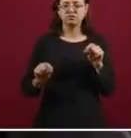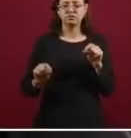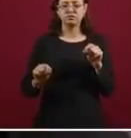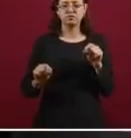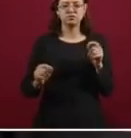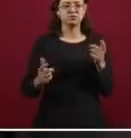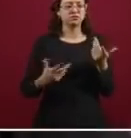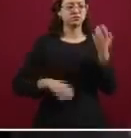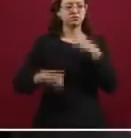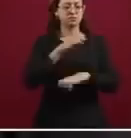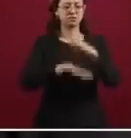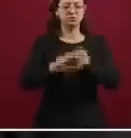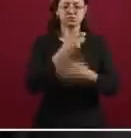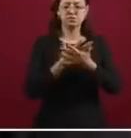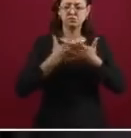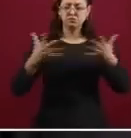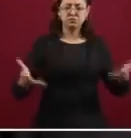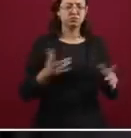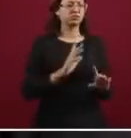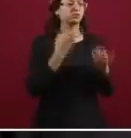empresas grandes bancos